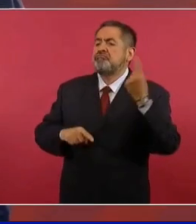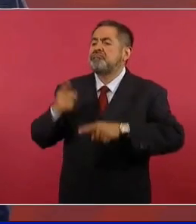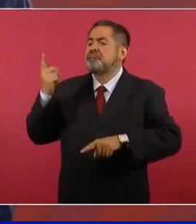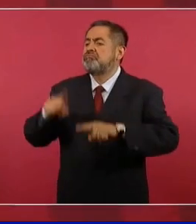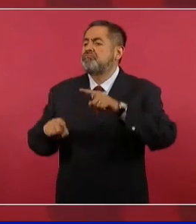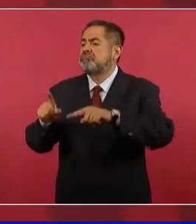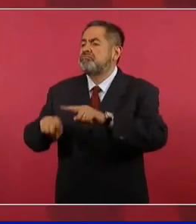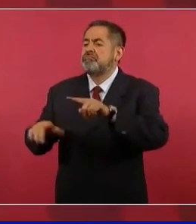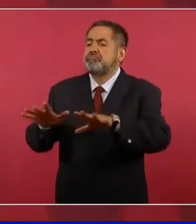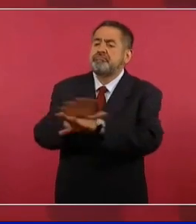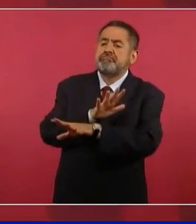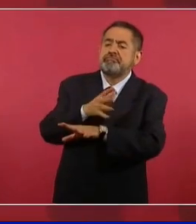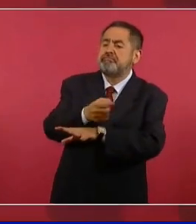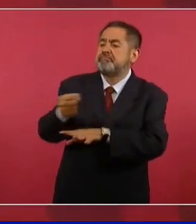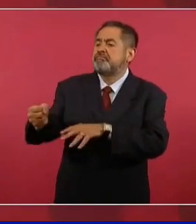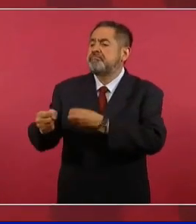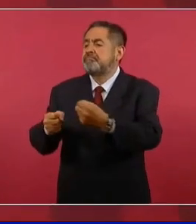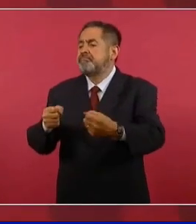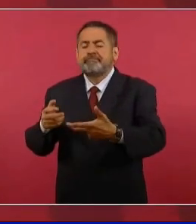Había